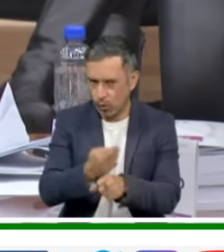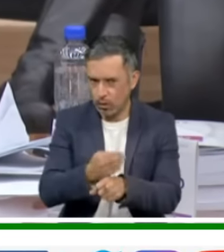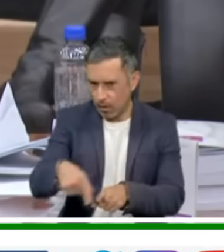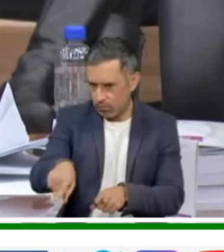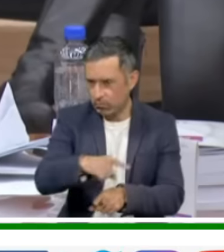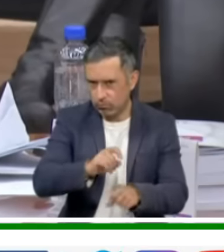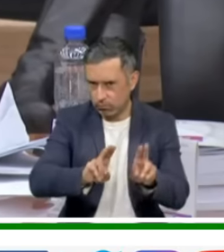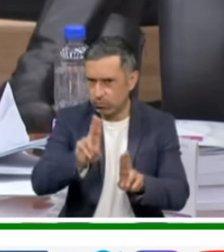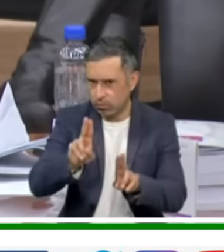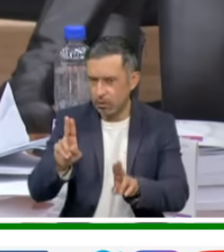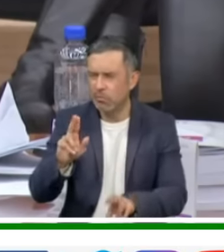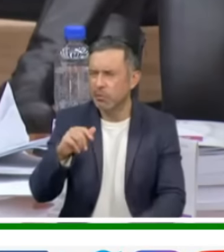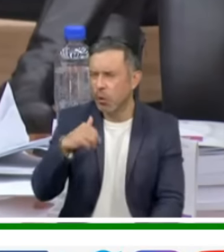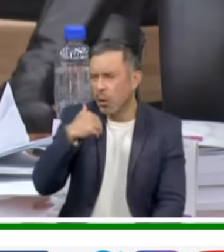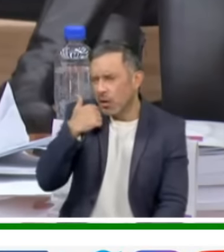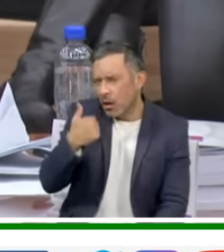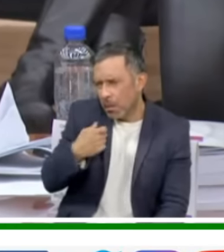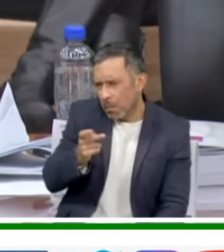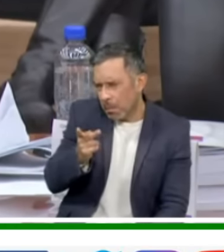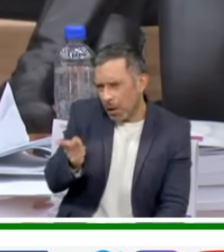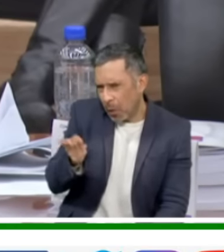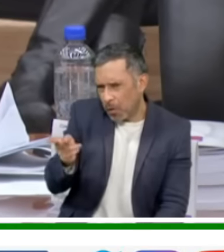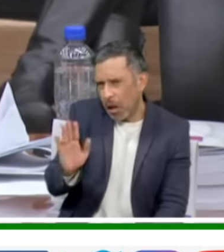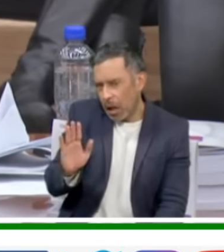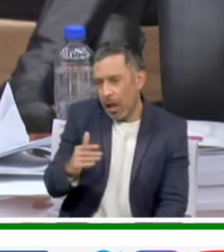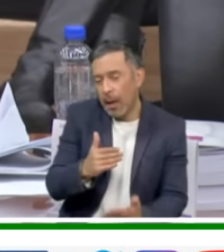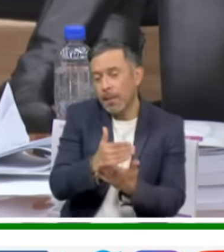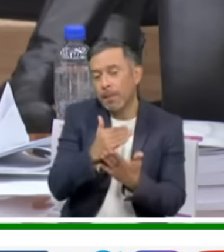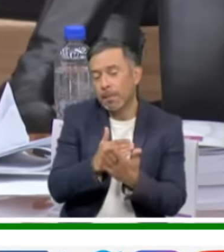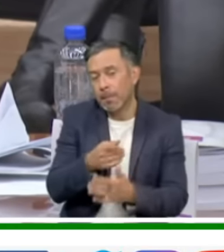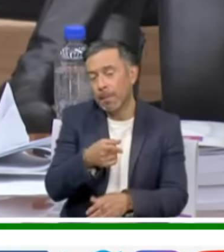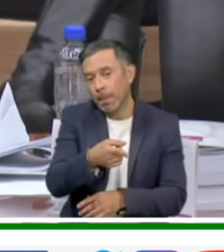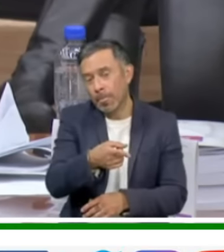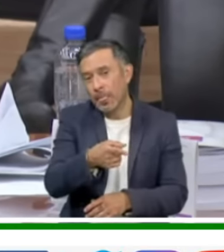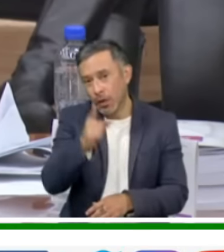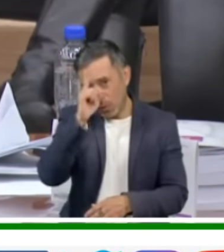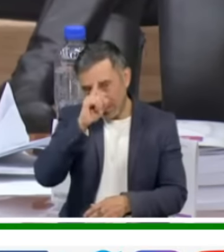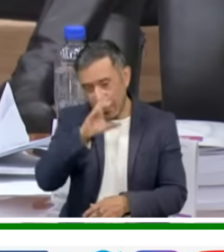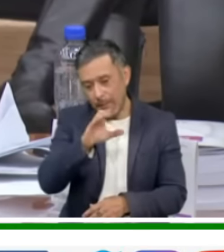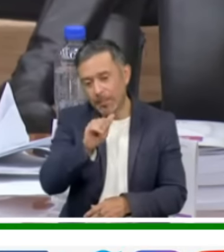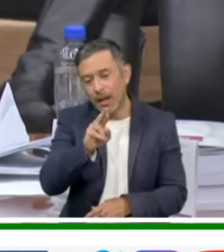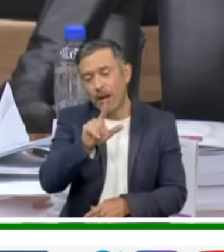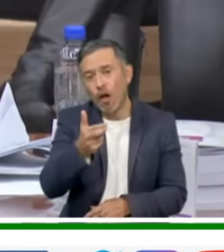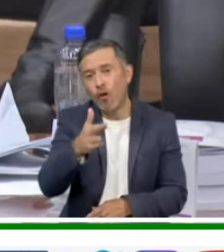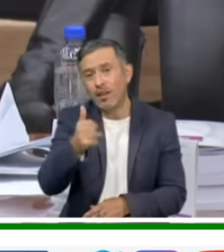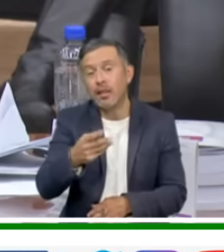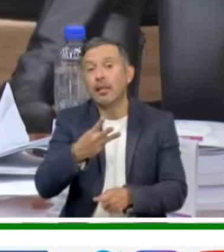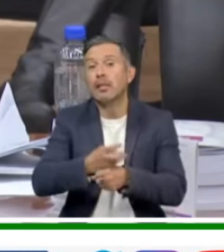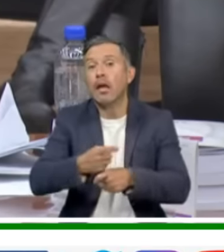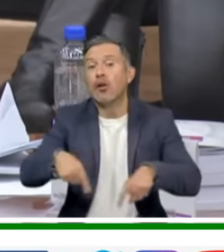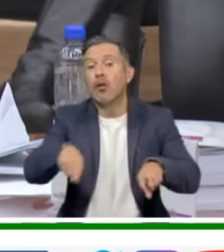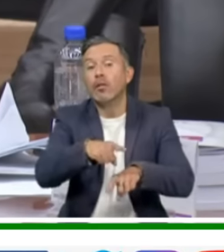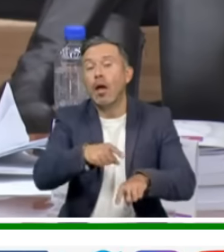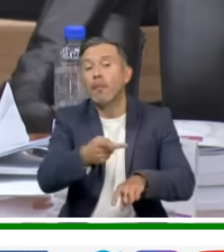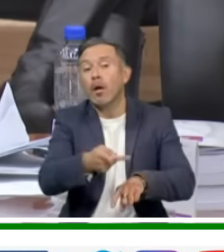unas preguntas y ojalá pudiera en tercera ronda la consejera Carla humfrey poder responder Ya dijo